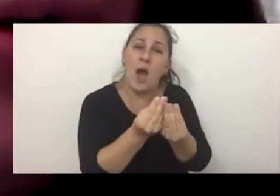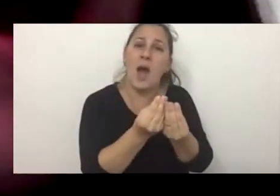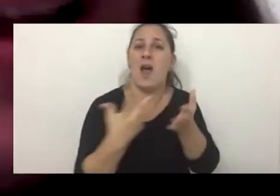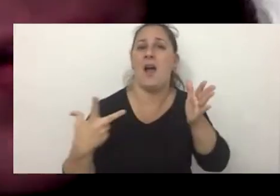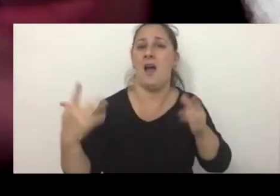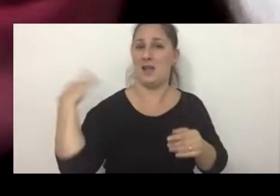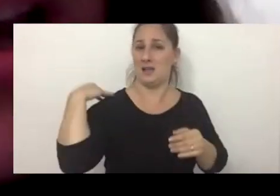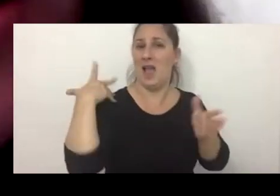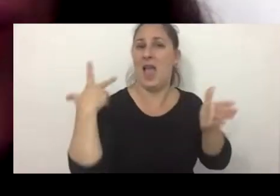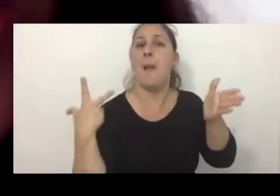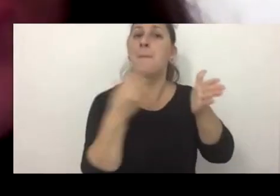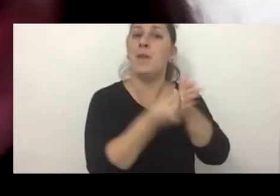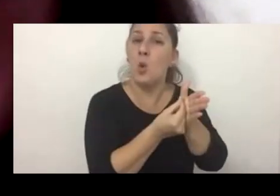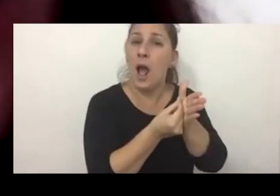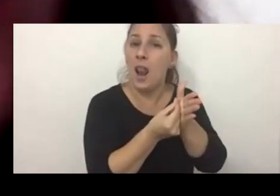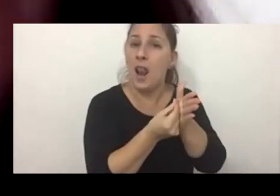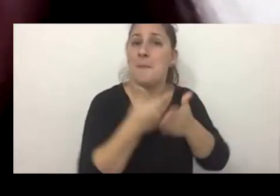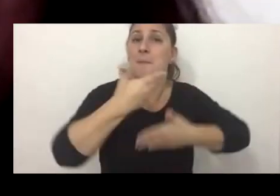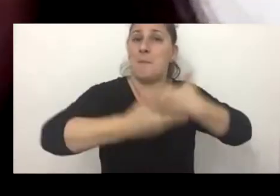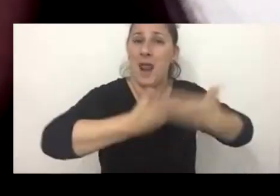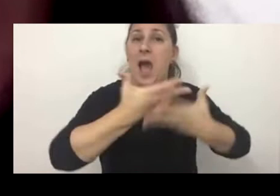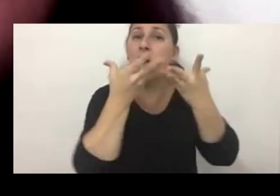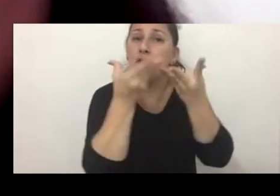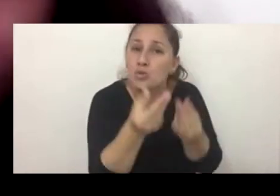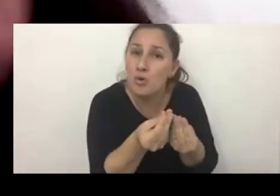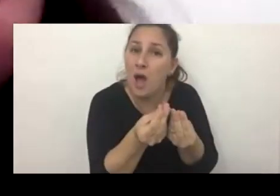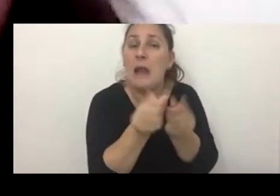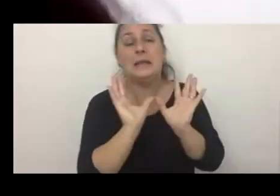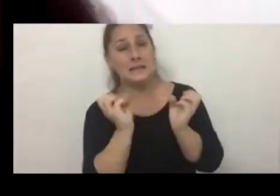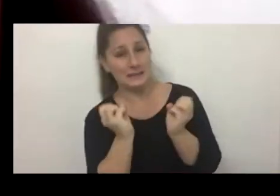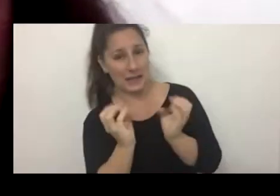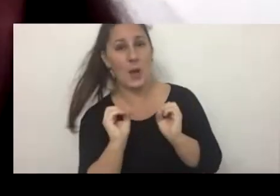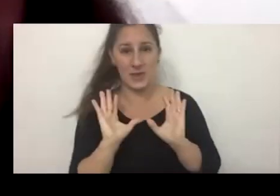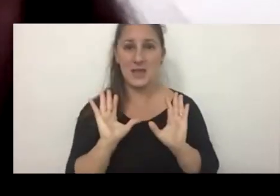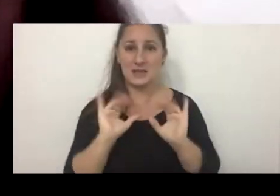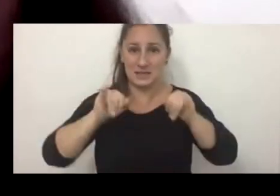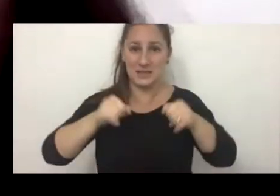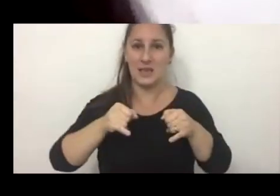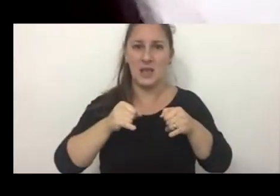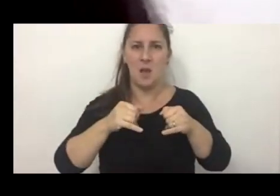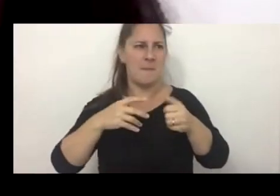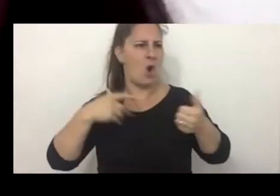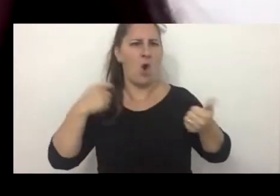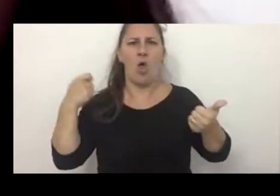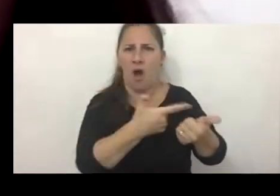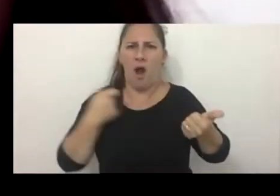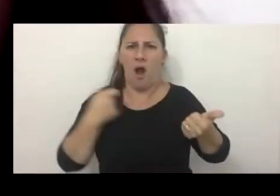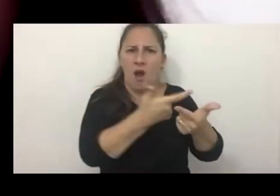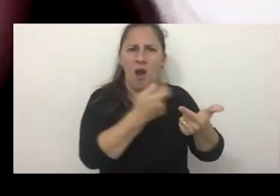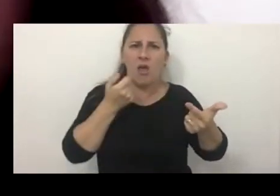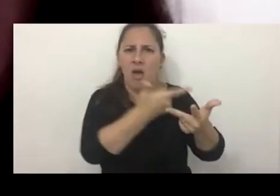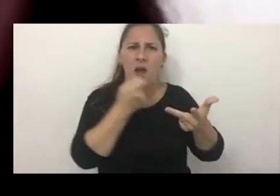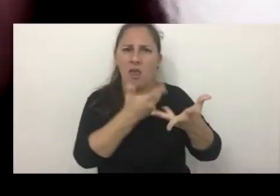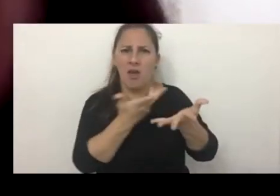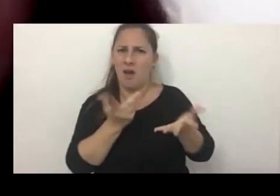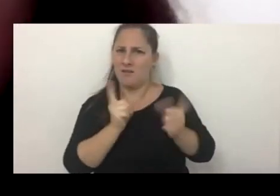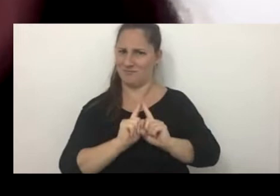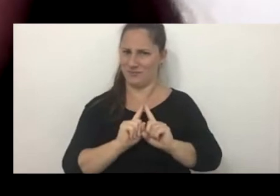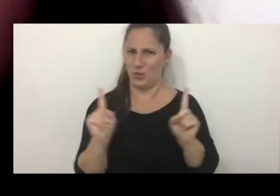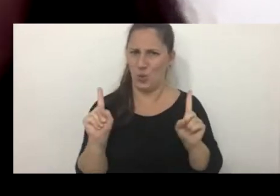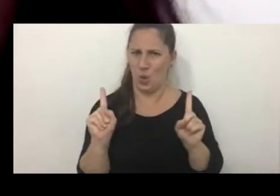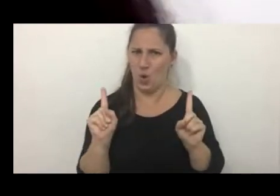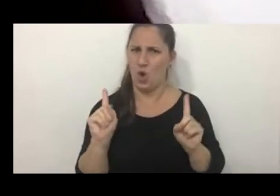haber situaciones donde la intervención puede ser necesaria. Y es un punto donde uno sabe que si seguimos así, no vamos